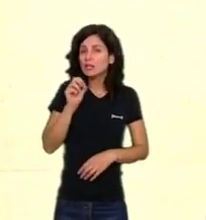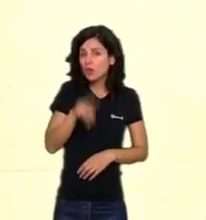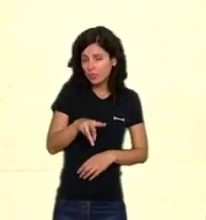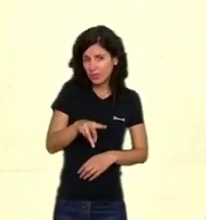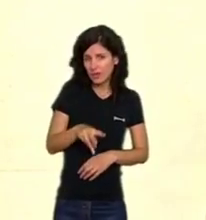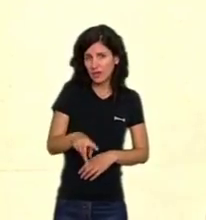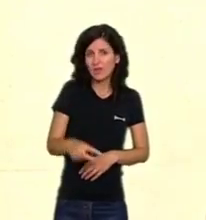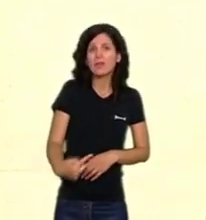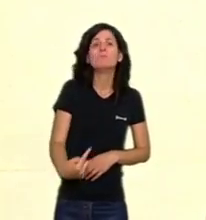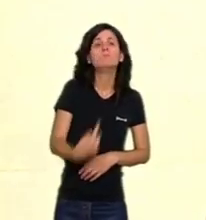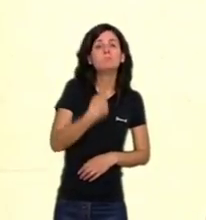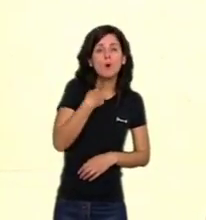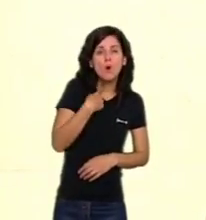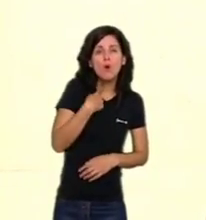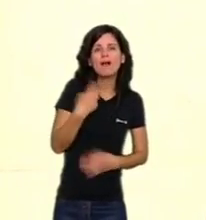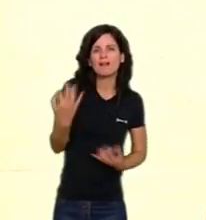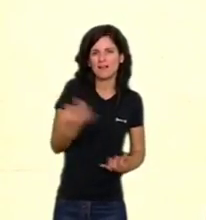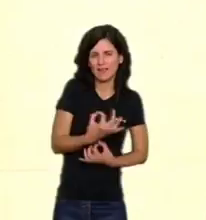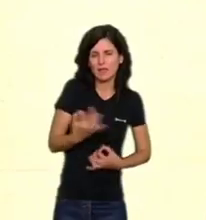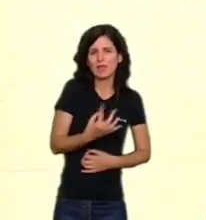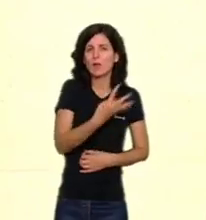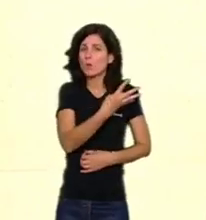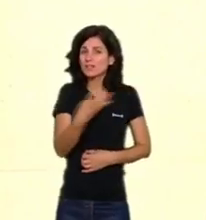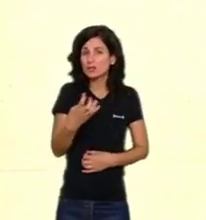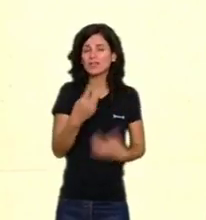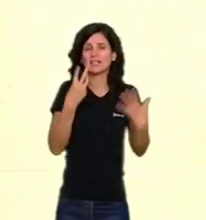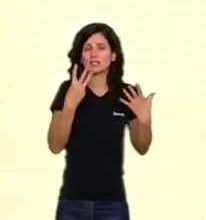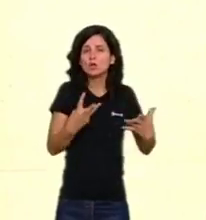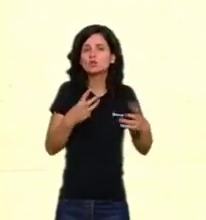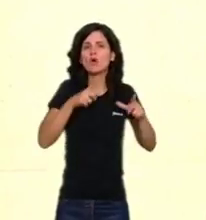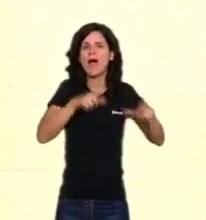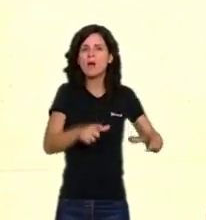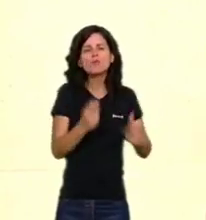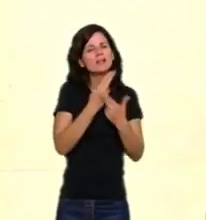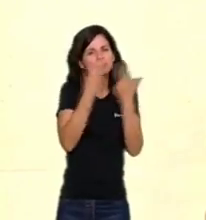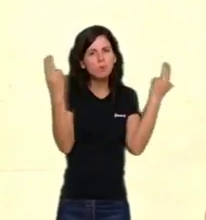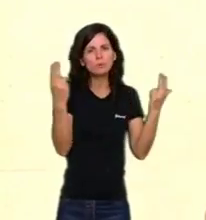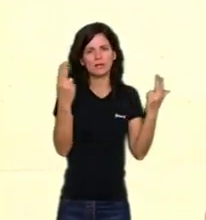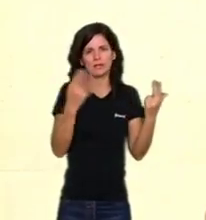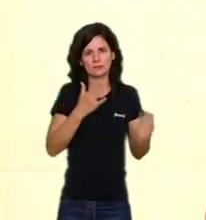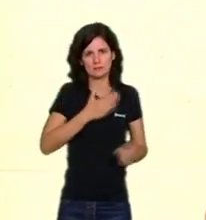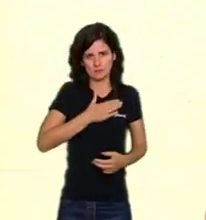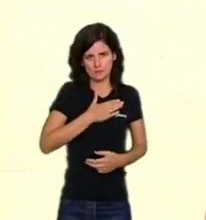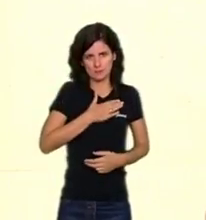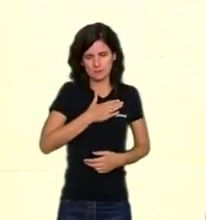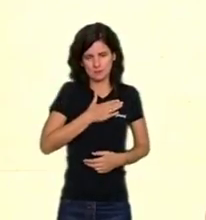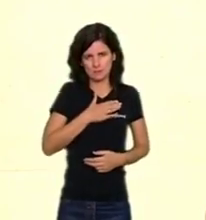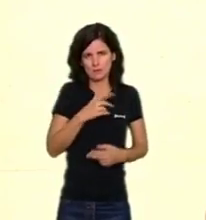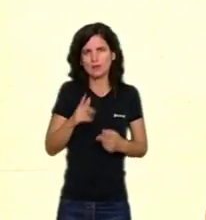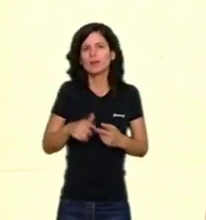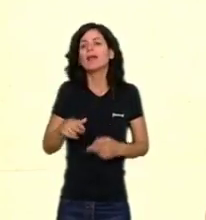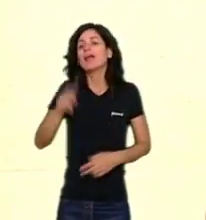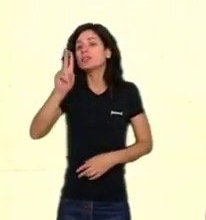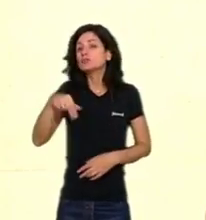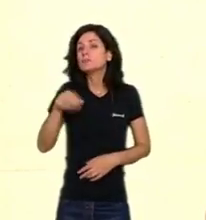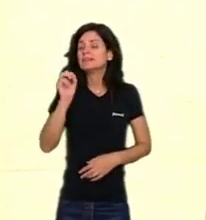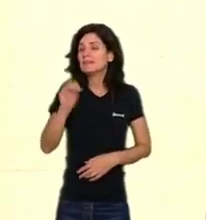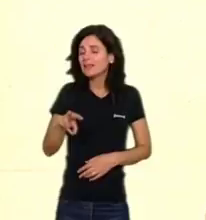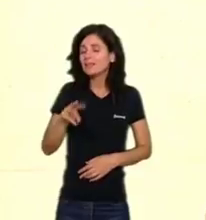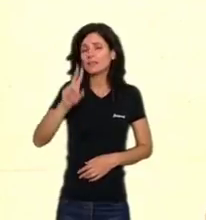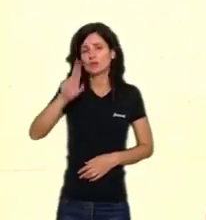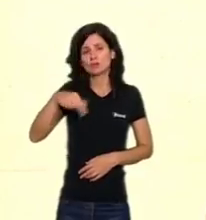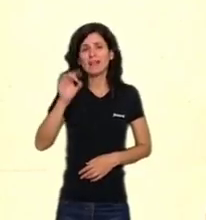pérdida de 408 aulas para nuestros niños y niñas. En el curso